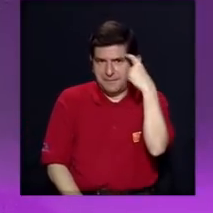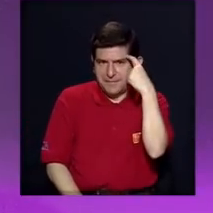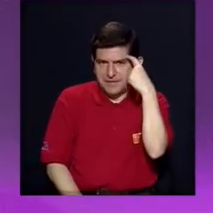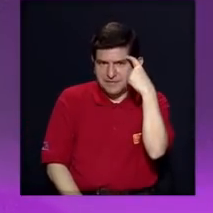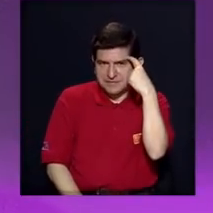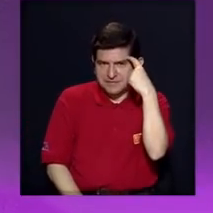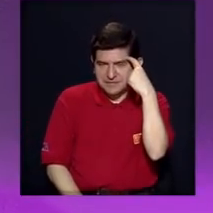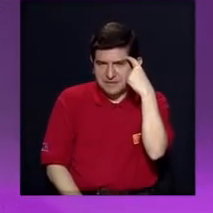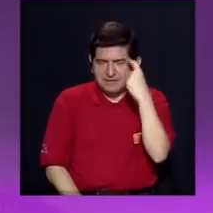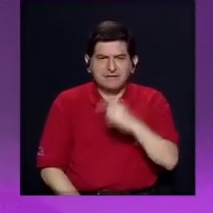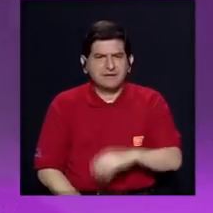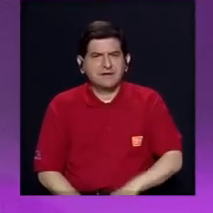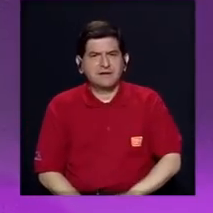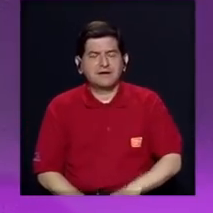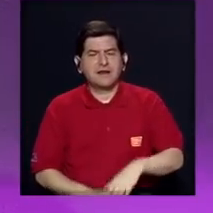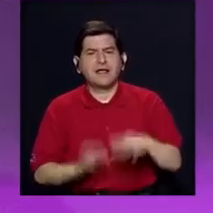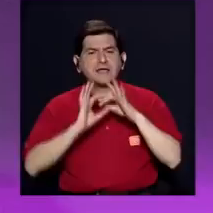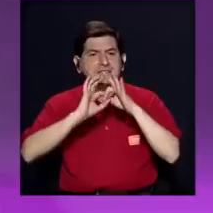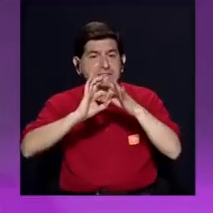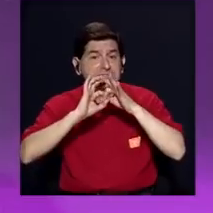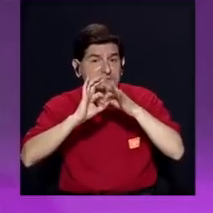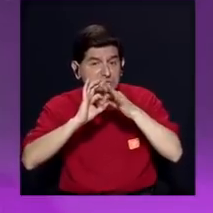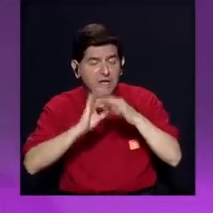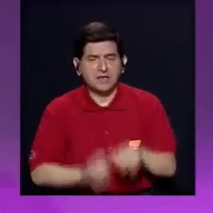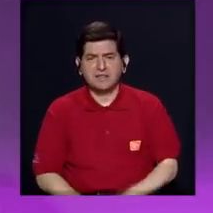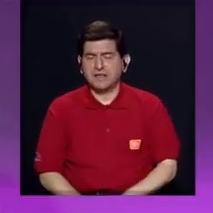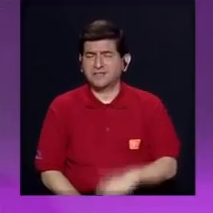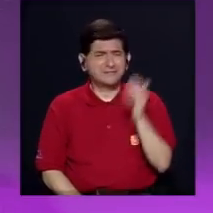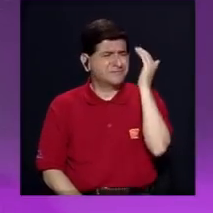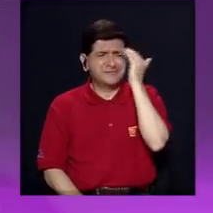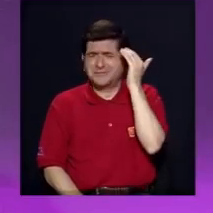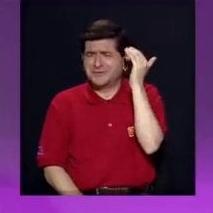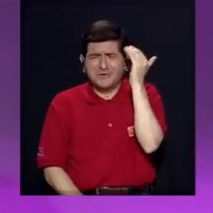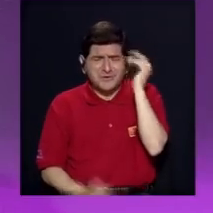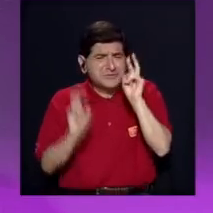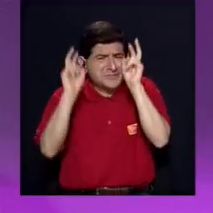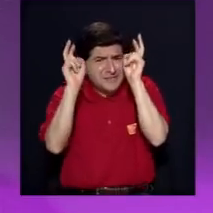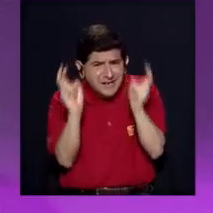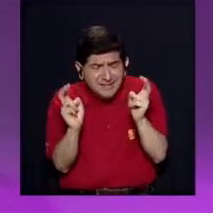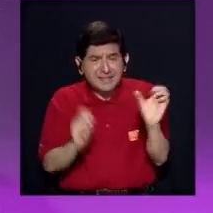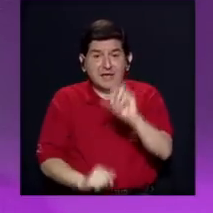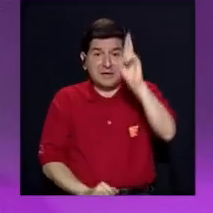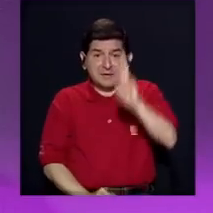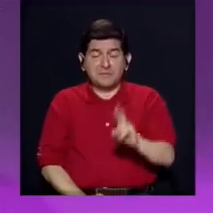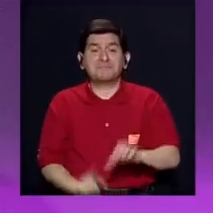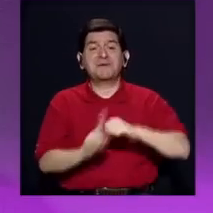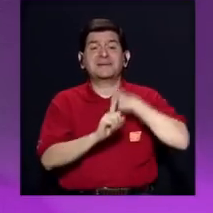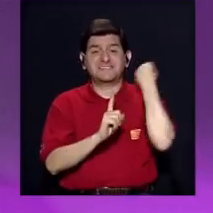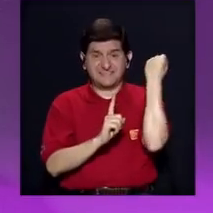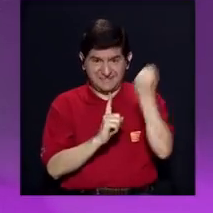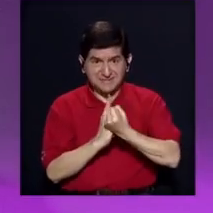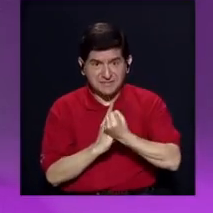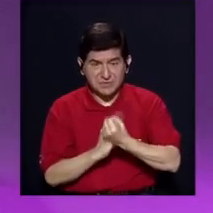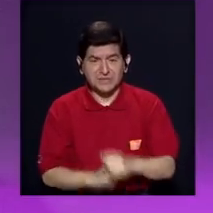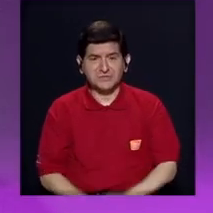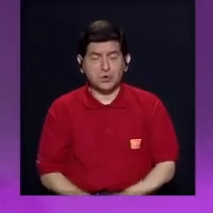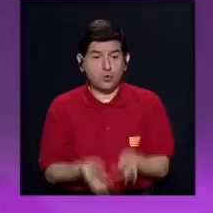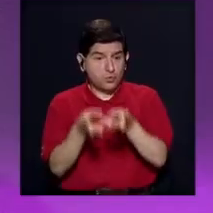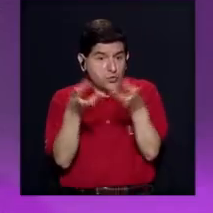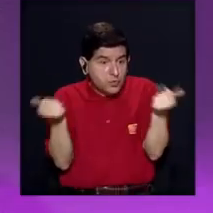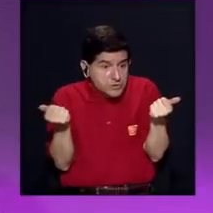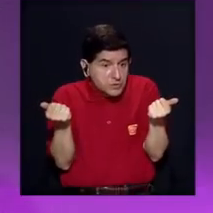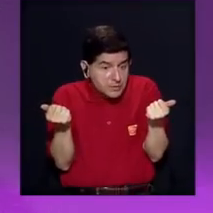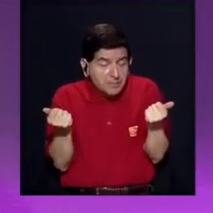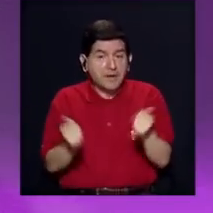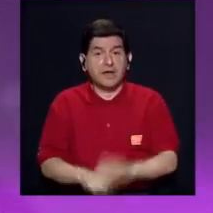debemos educar para la sexualidad porque el desconocimiento tan abismal sobre el tema en costa rica son las situaciones que si lo resolvemos